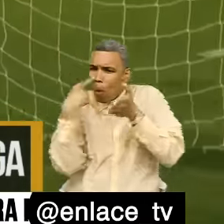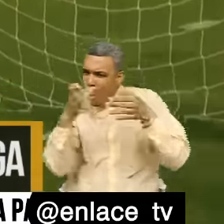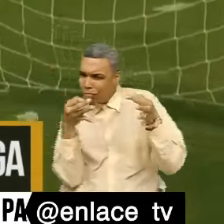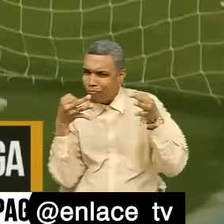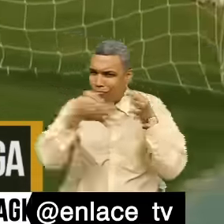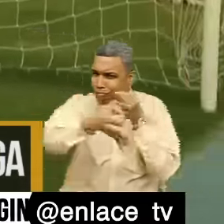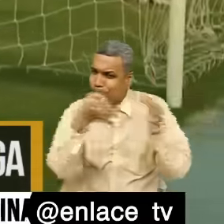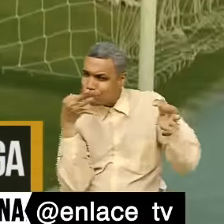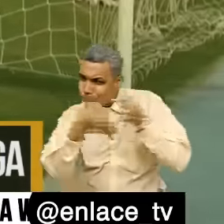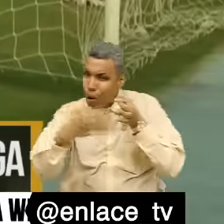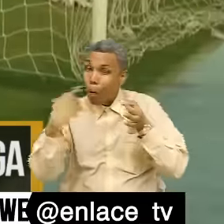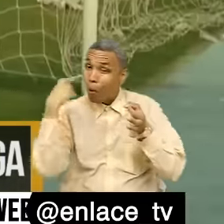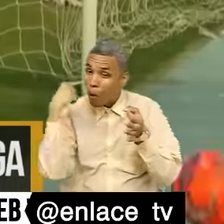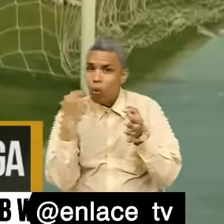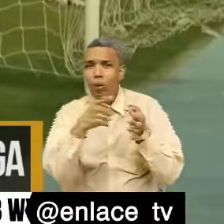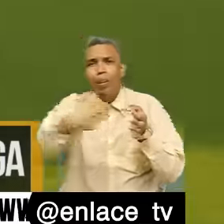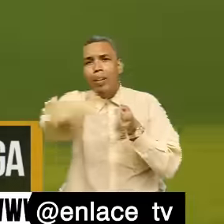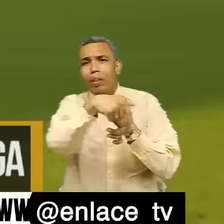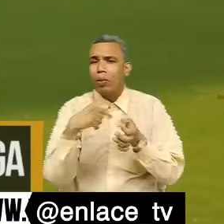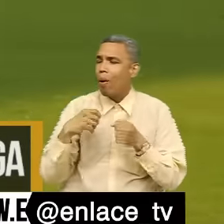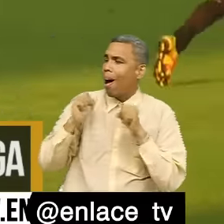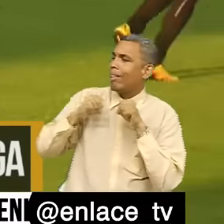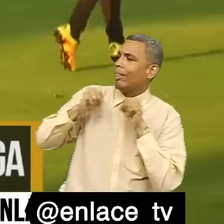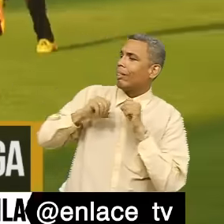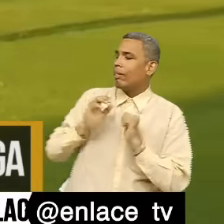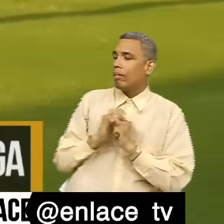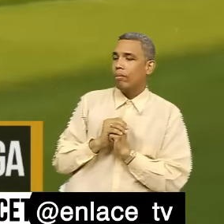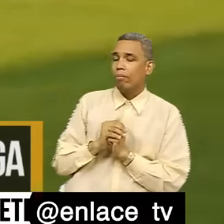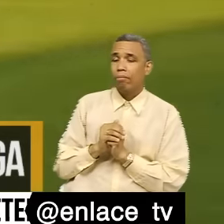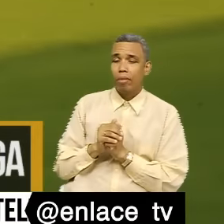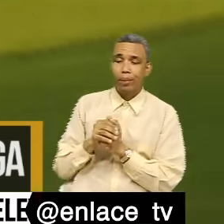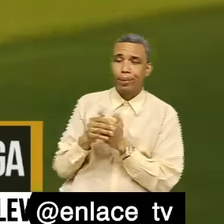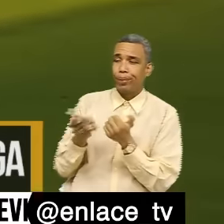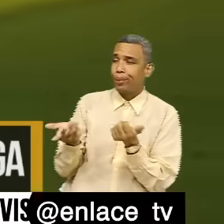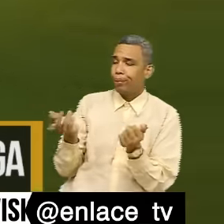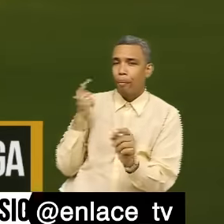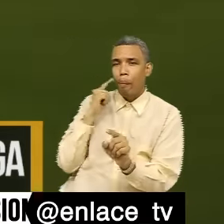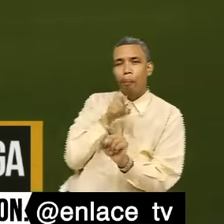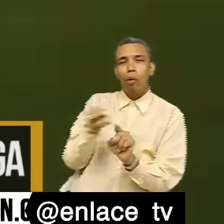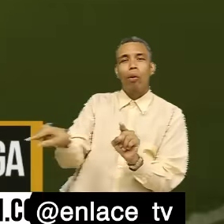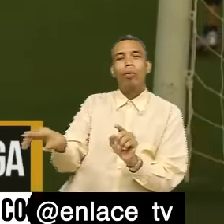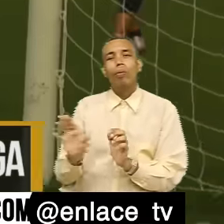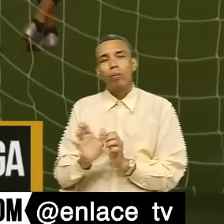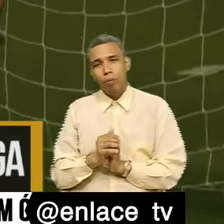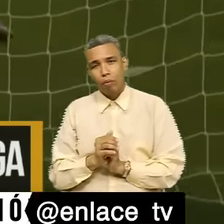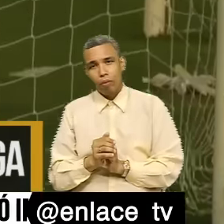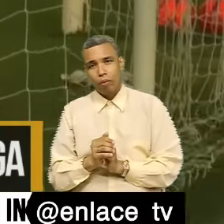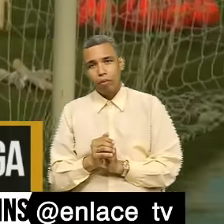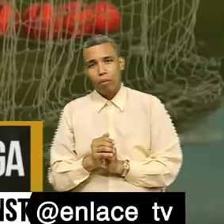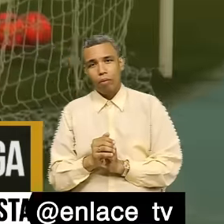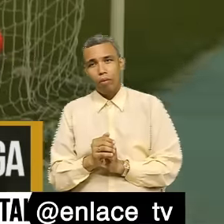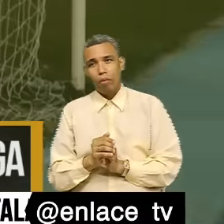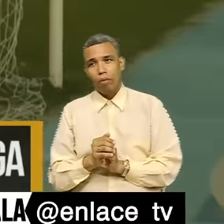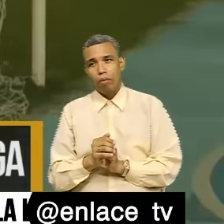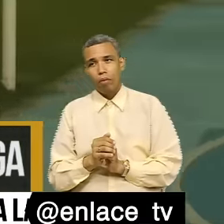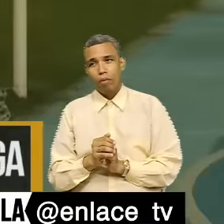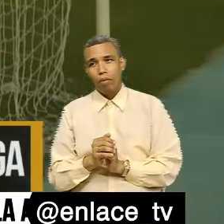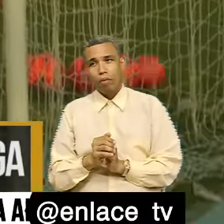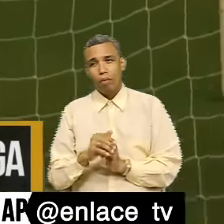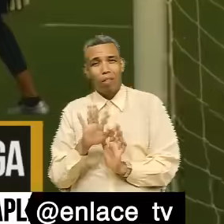específico, distinto al basquetbolista que entra en la cancha y lo primero que hace es lanzar a la cesta, ¿no? Jugador de fútbol no, jugador de fútbol uno lo ve